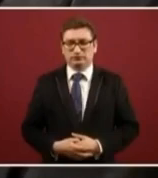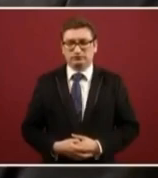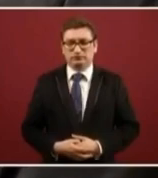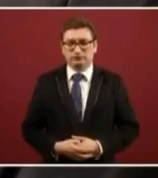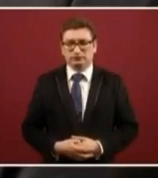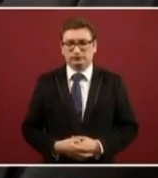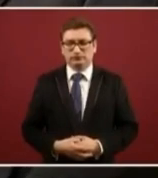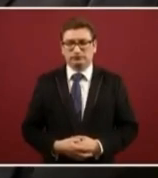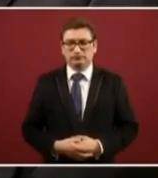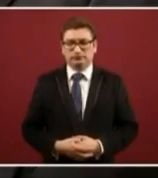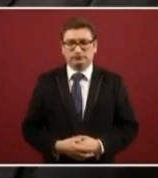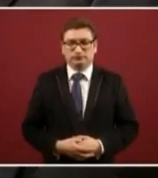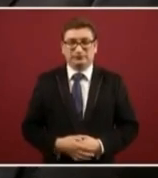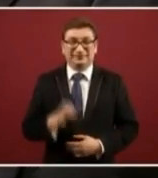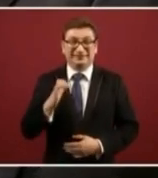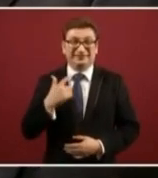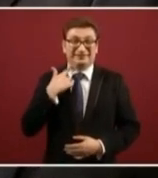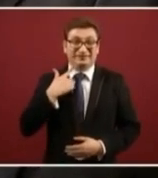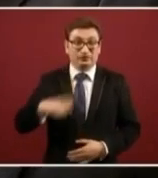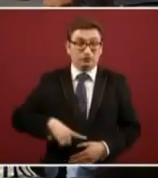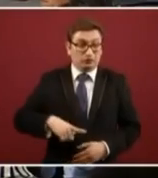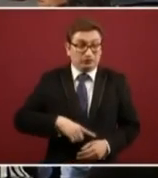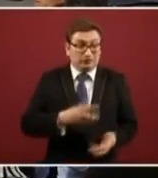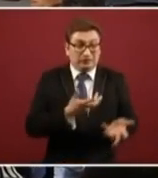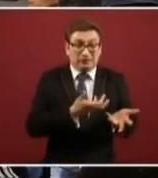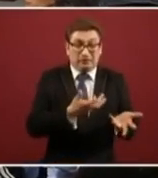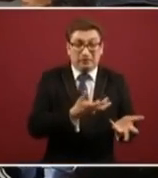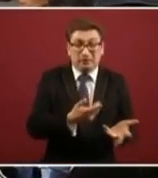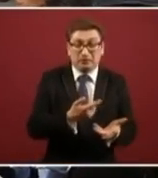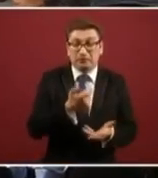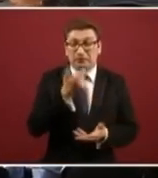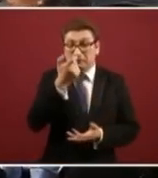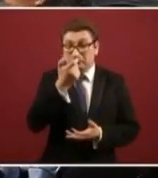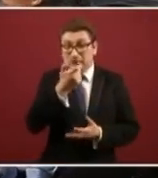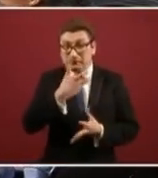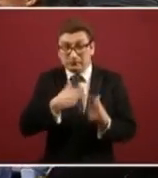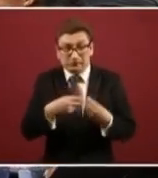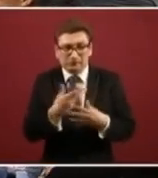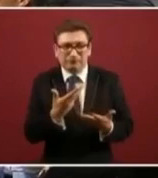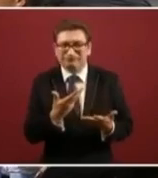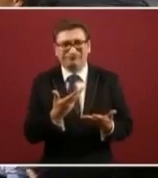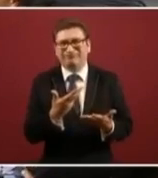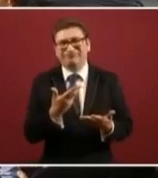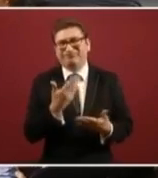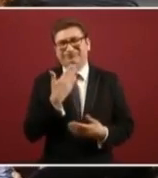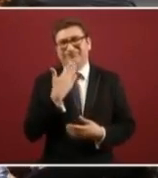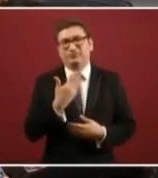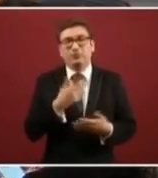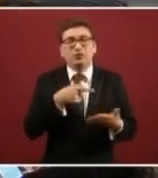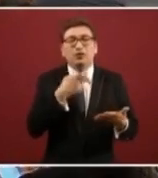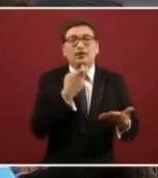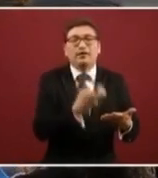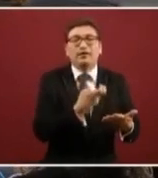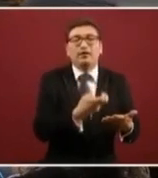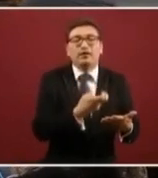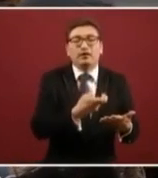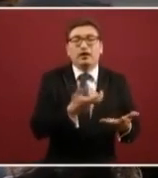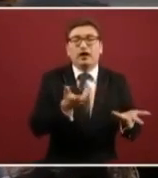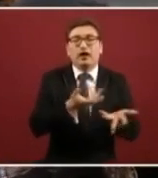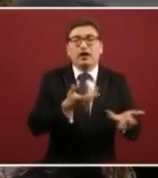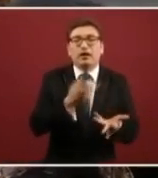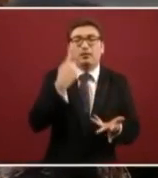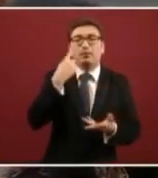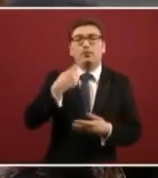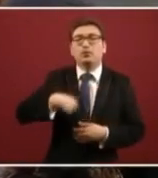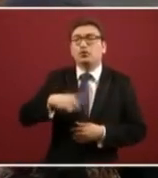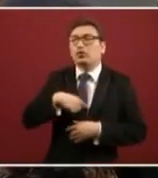No se puede defender una política económica que nos hizo más dependientes, que